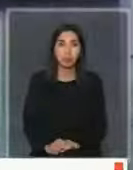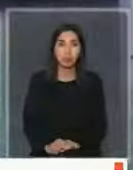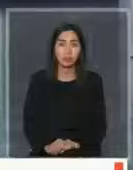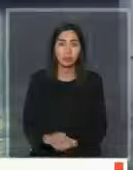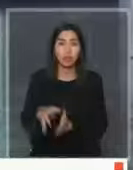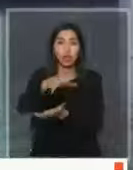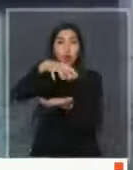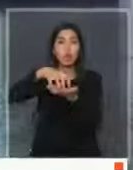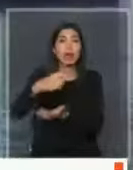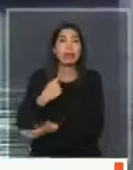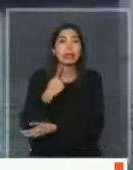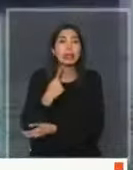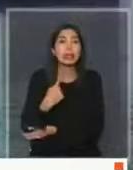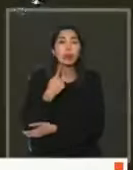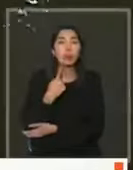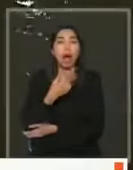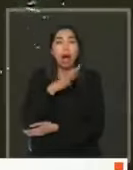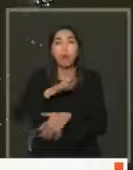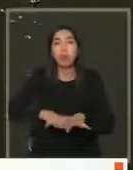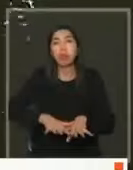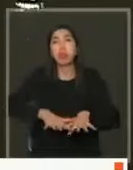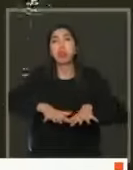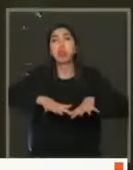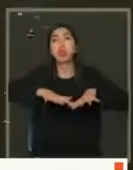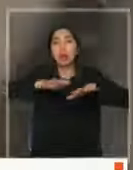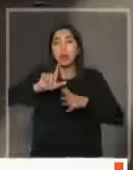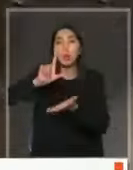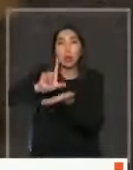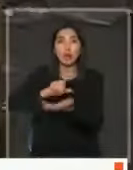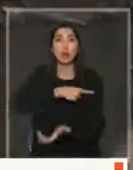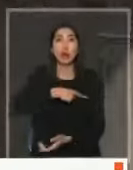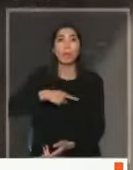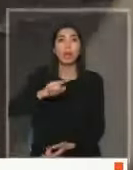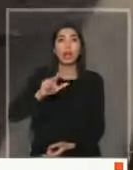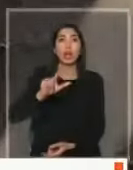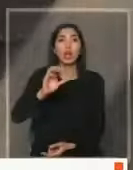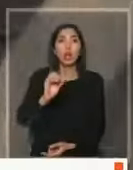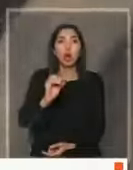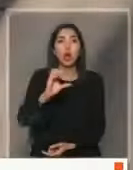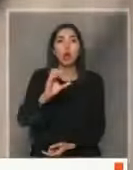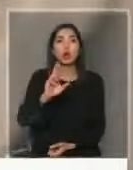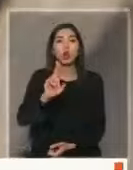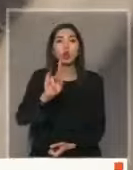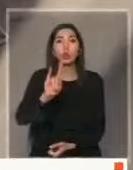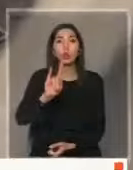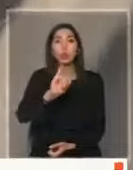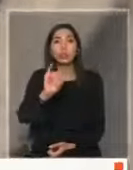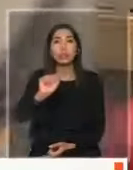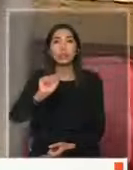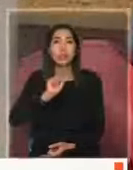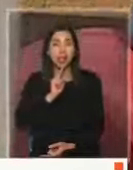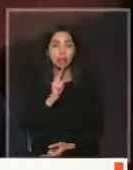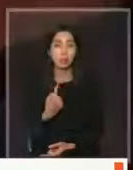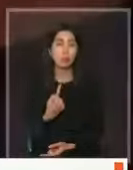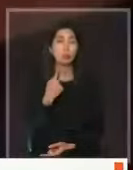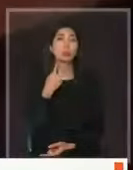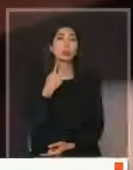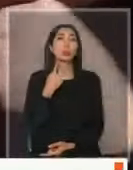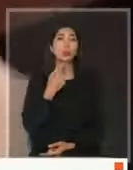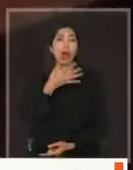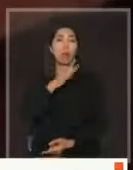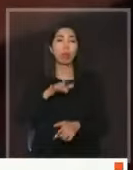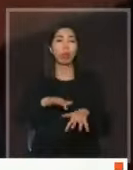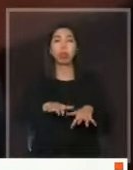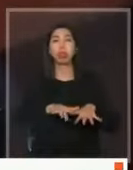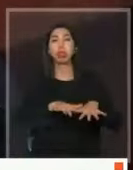Quilicura bajo el agua. Específicamente, este sector, Locruzat, sucumbió ante las precipitaciones. Dos lluvias que hubieron, tuvimos el